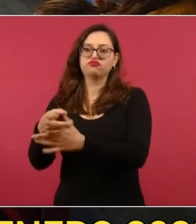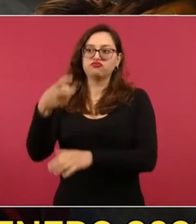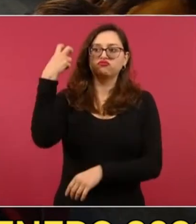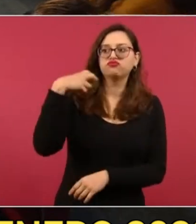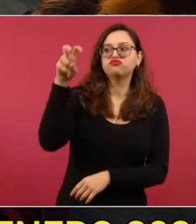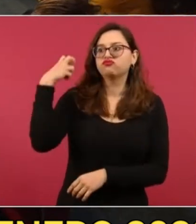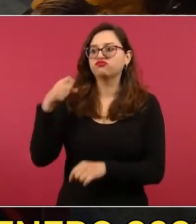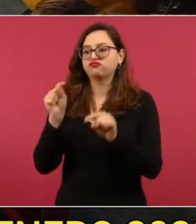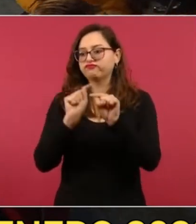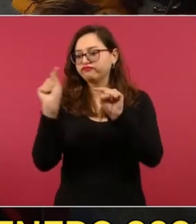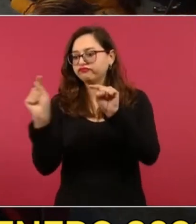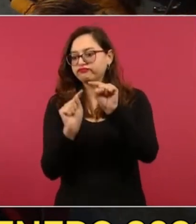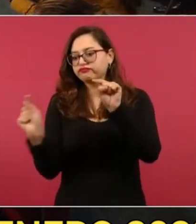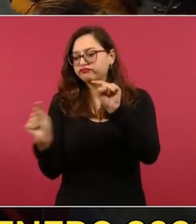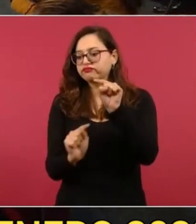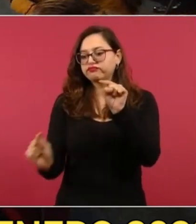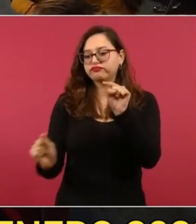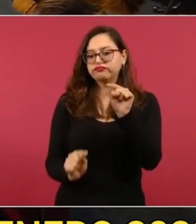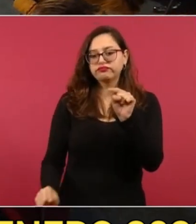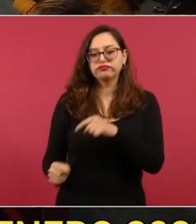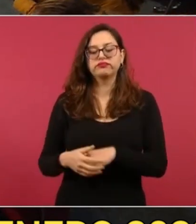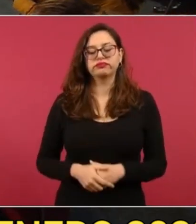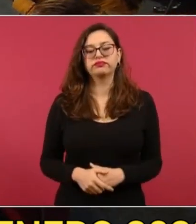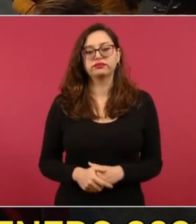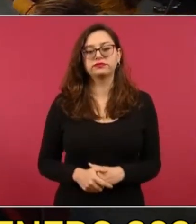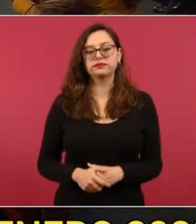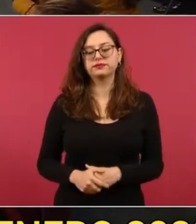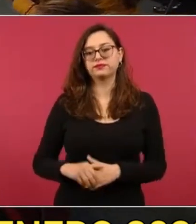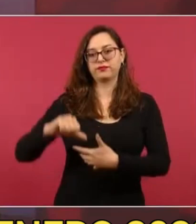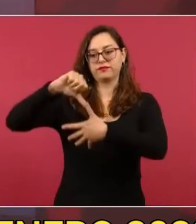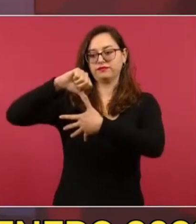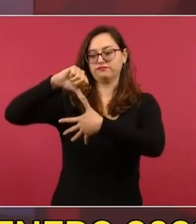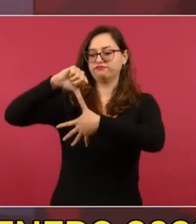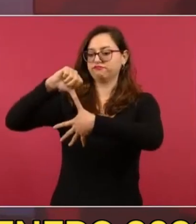estar ahí, una visita que incluya